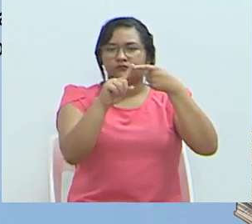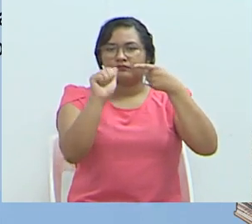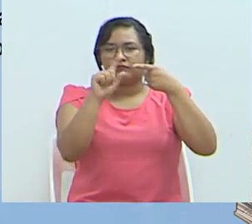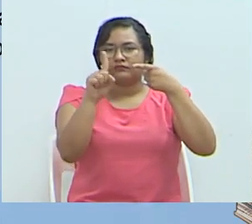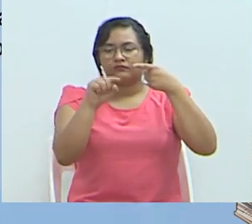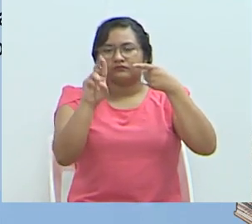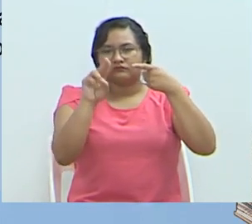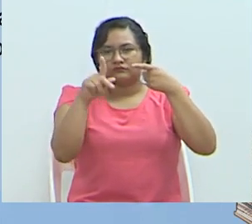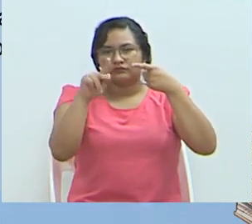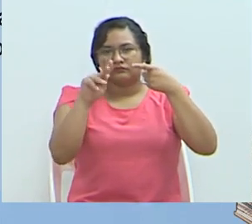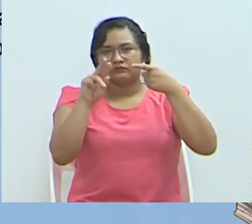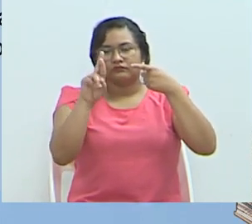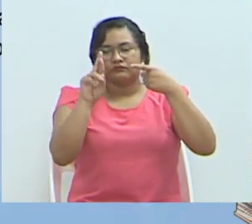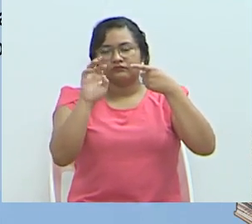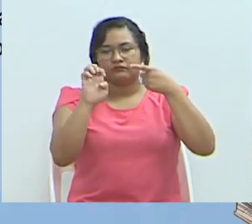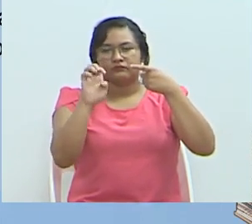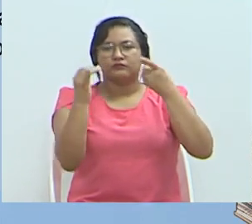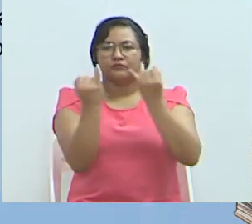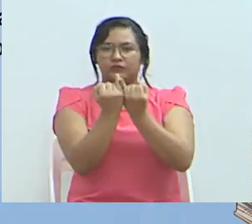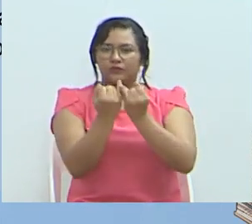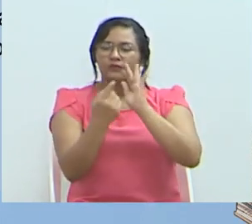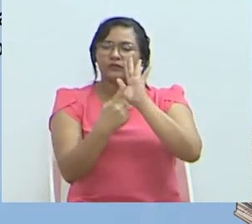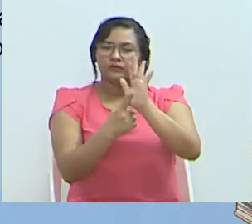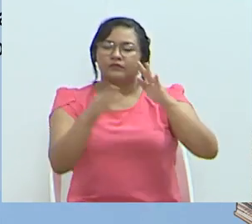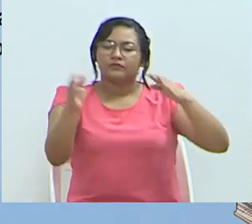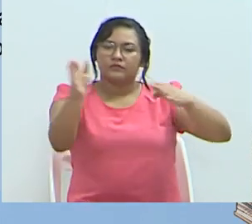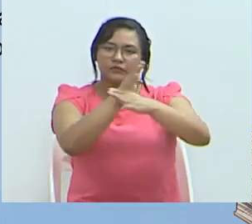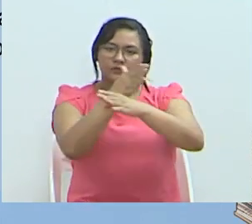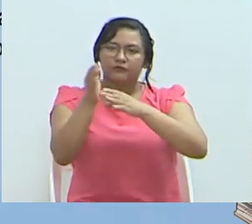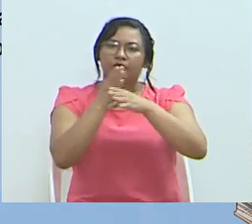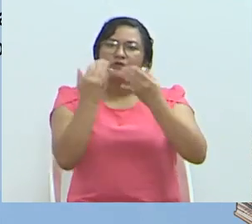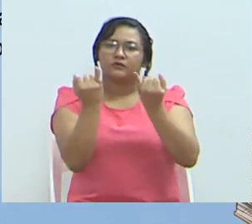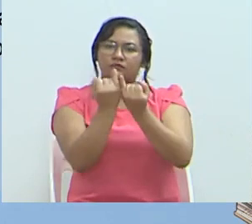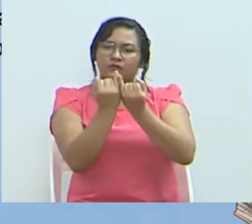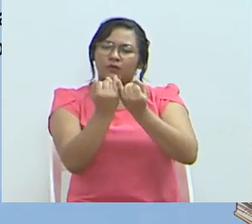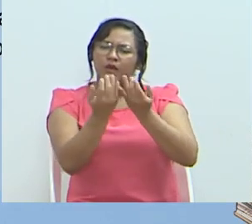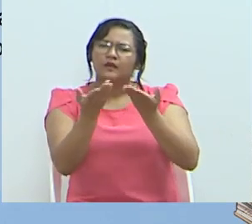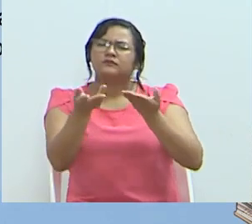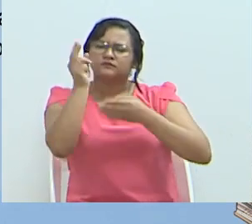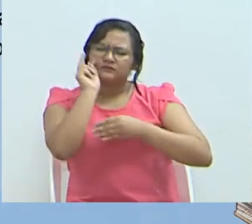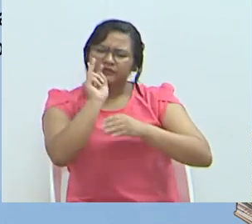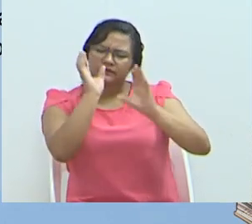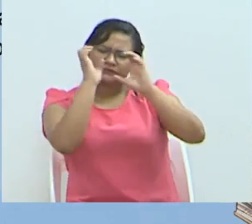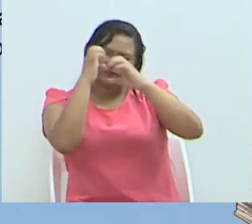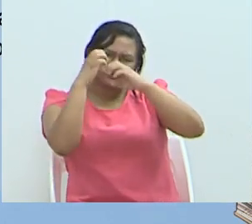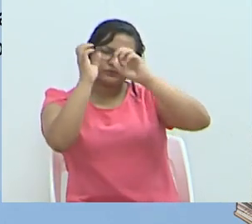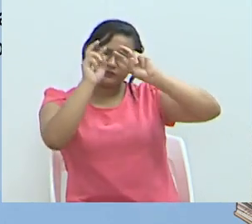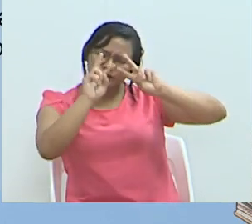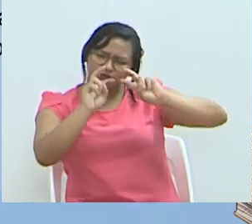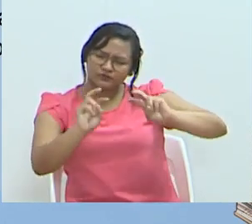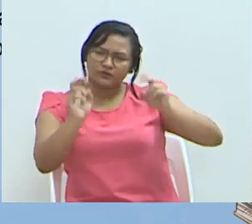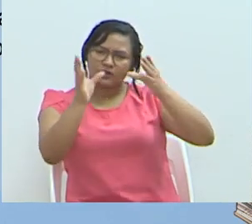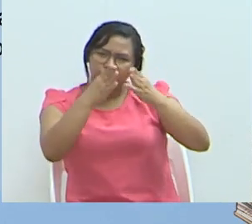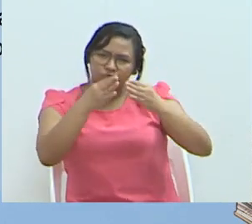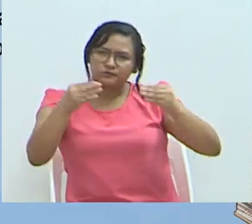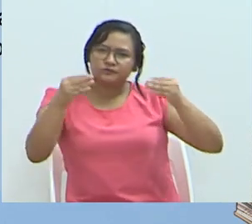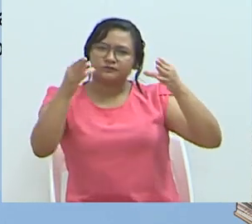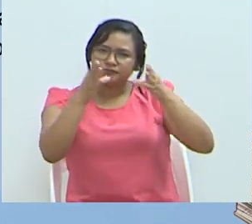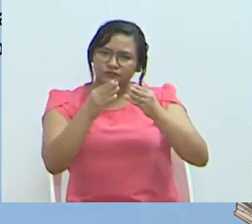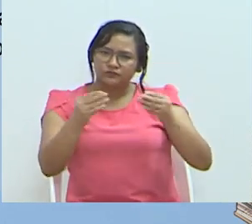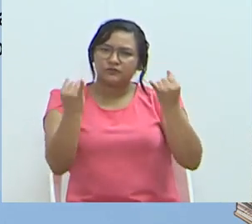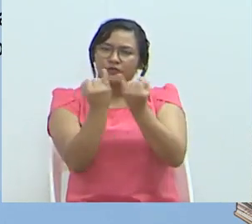viva. Nivel molecular: es el representado por moléculas unidas, materiales formados por la